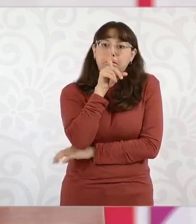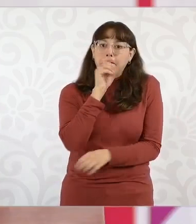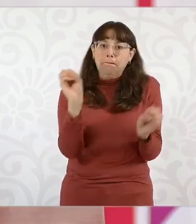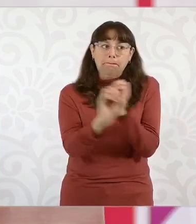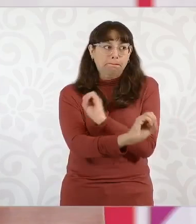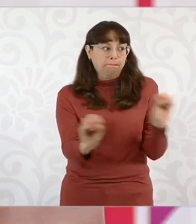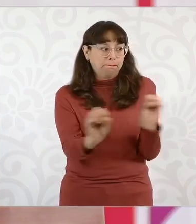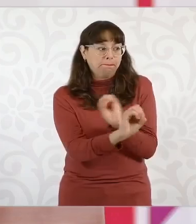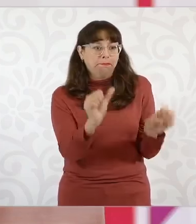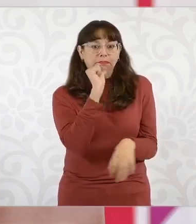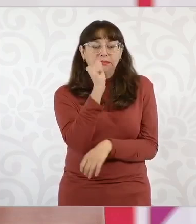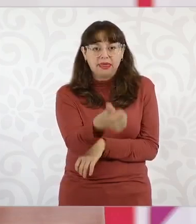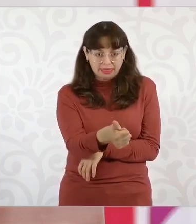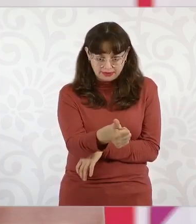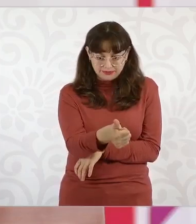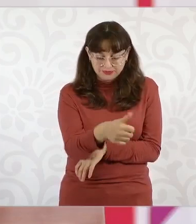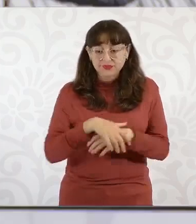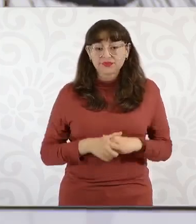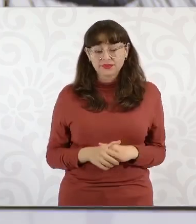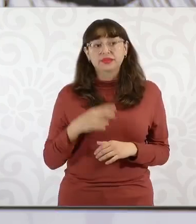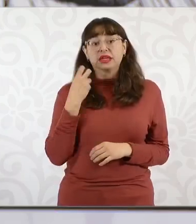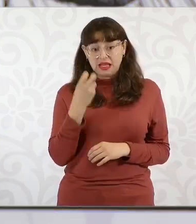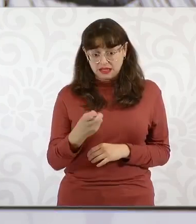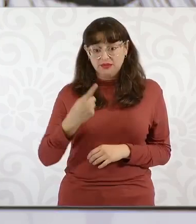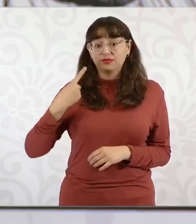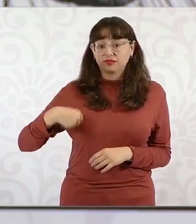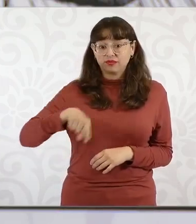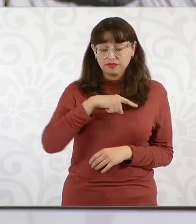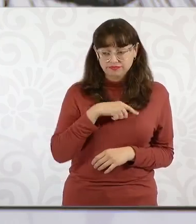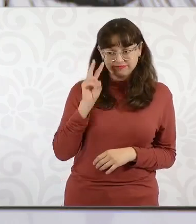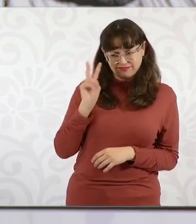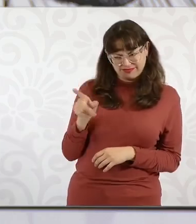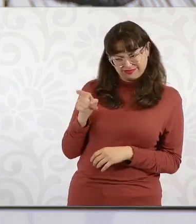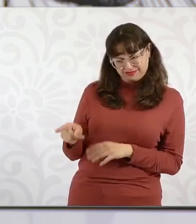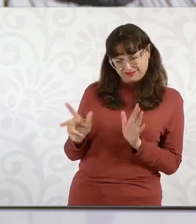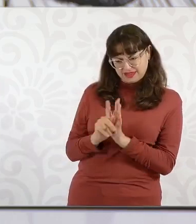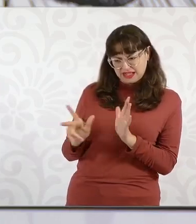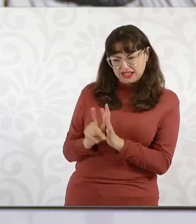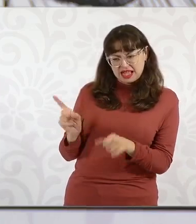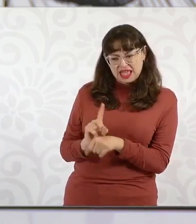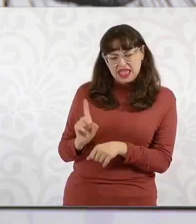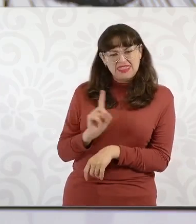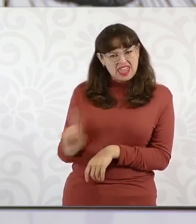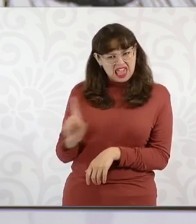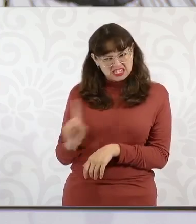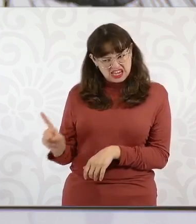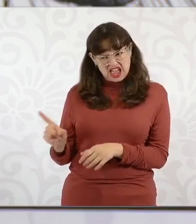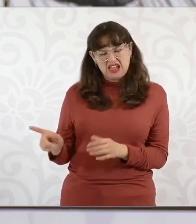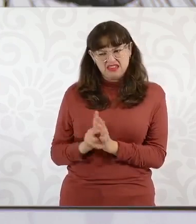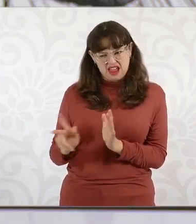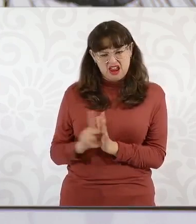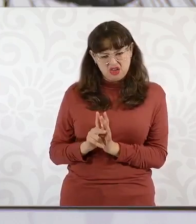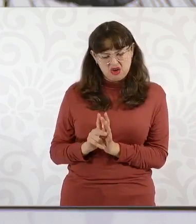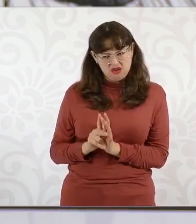así. Bueno, en ese momento dijimos, La Derecha Diario es parte de esta red que no solo opera en México, sino